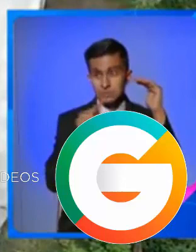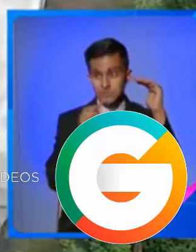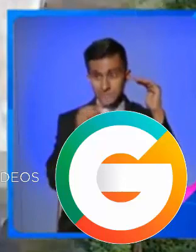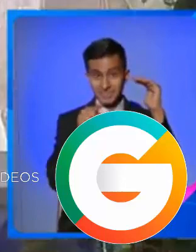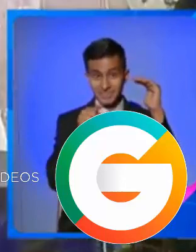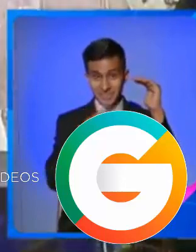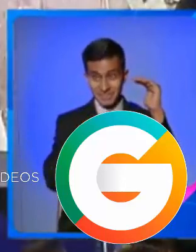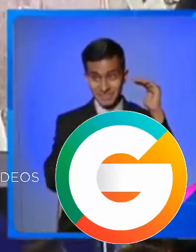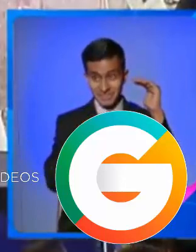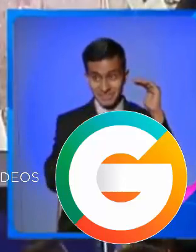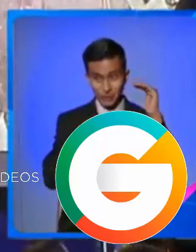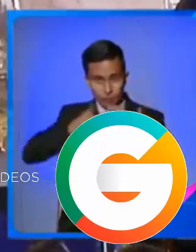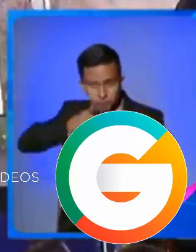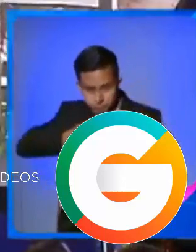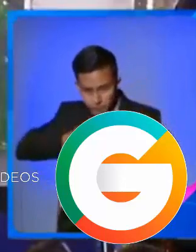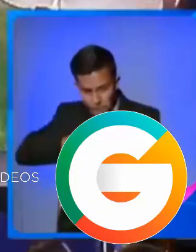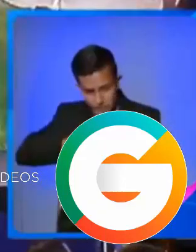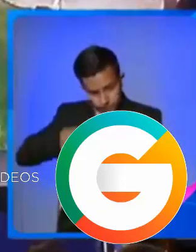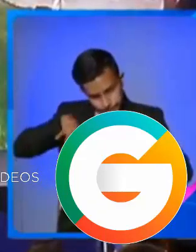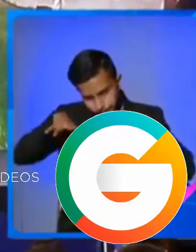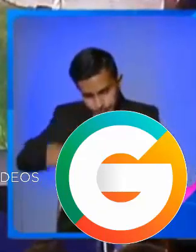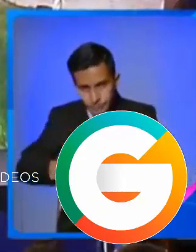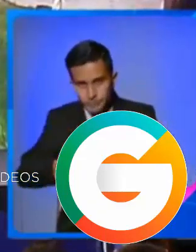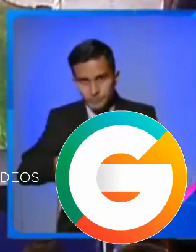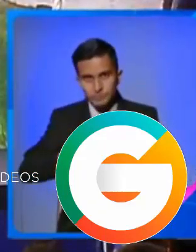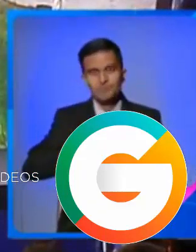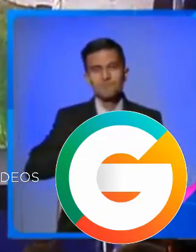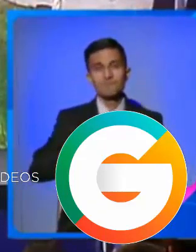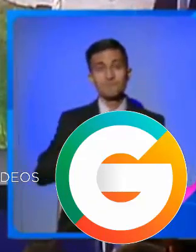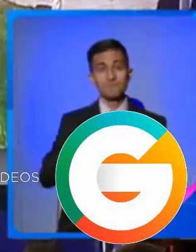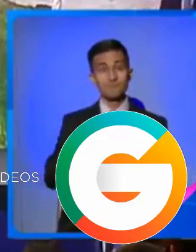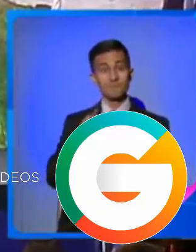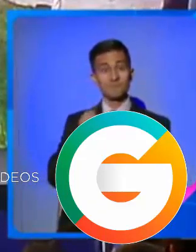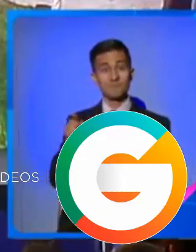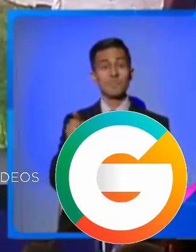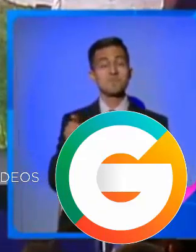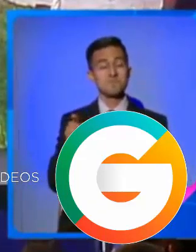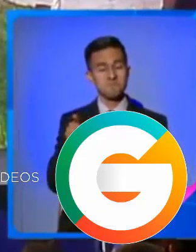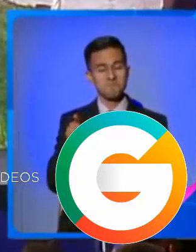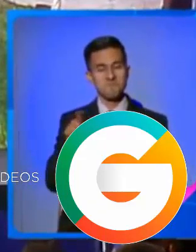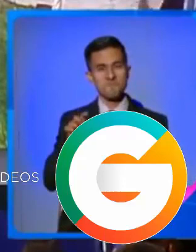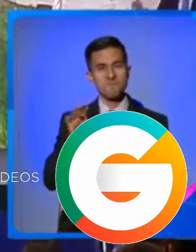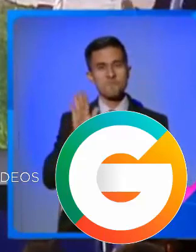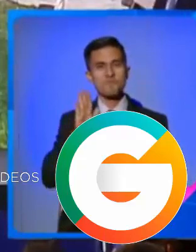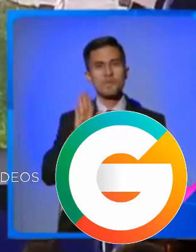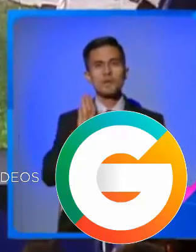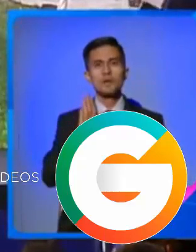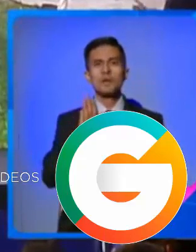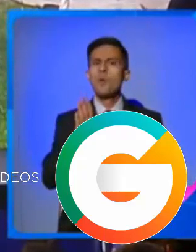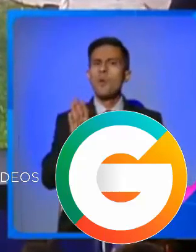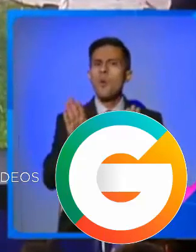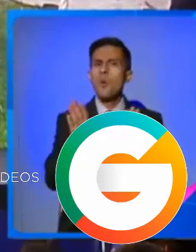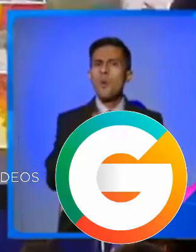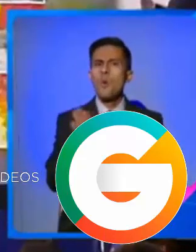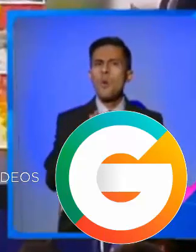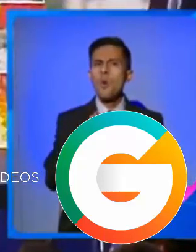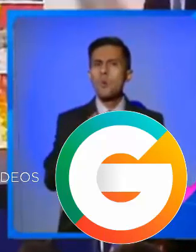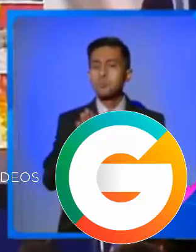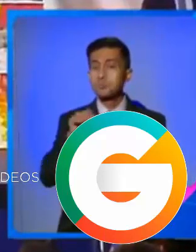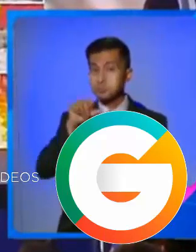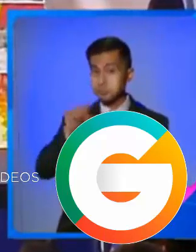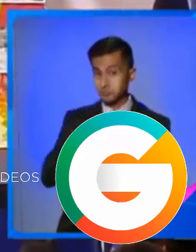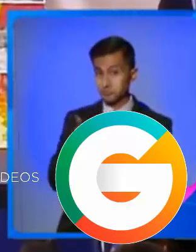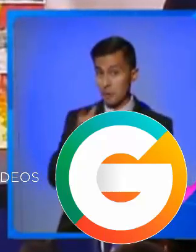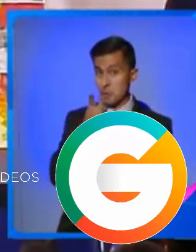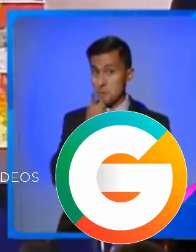en la tierra siendo asegurados. Este es un ejemplo de cómo trabaja la unidad antisecuestros y cómo con el